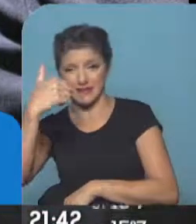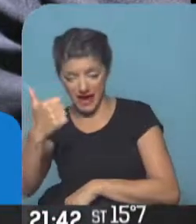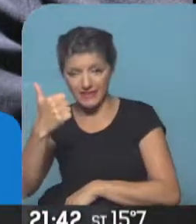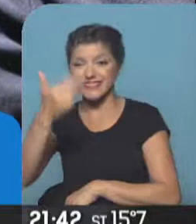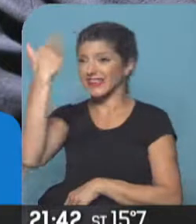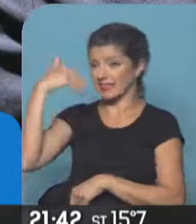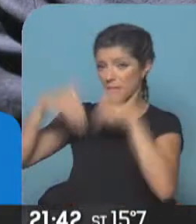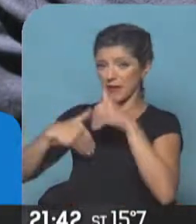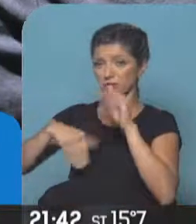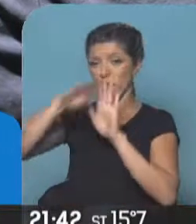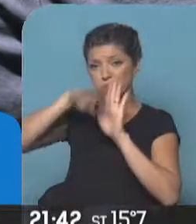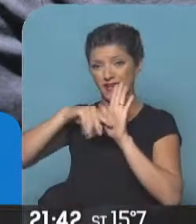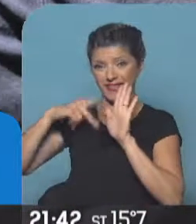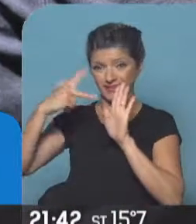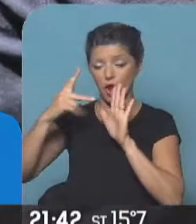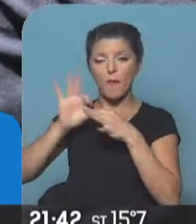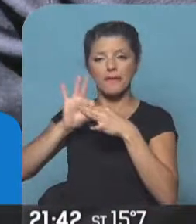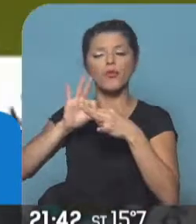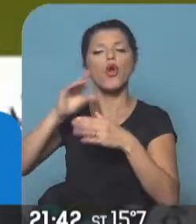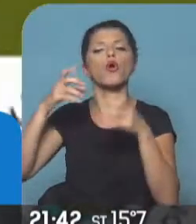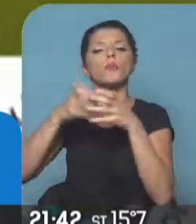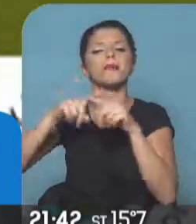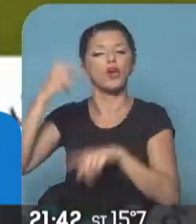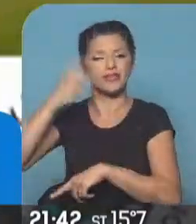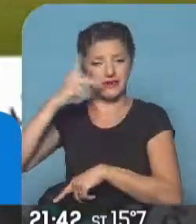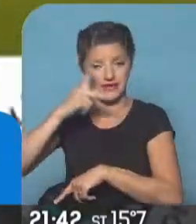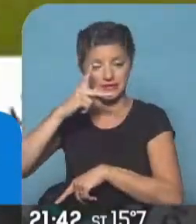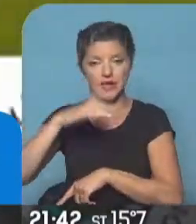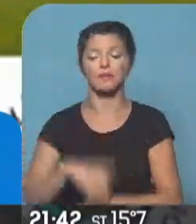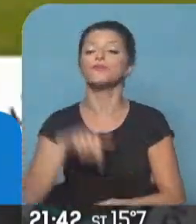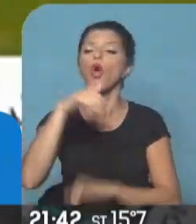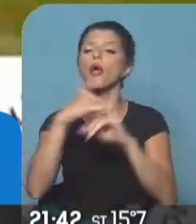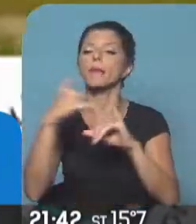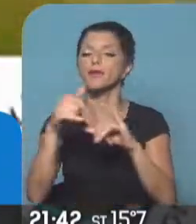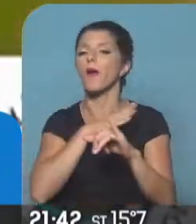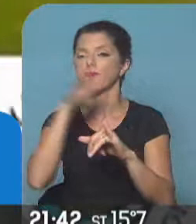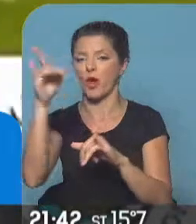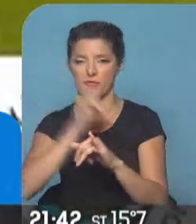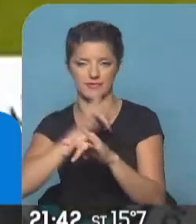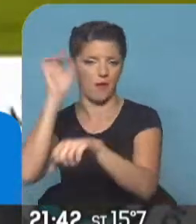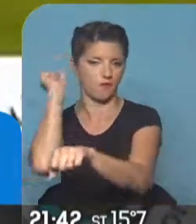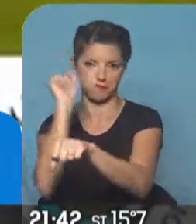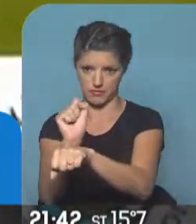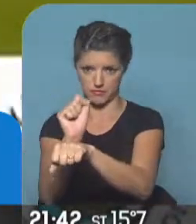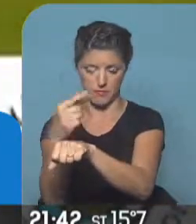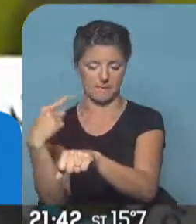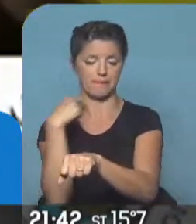listas identificados con el kirchnerismo. La detención se produjo al mediodía en la sede de la Facultad de Agronomía. El